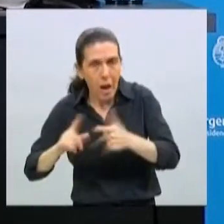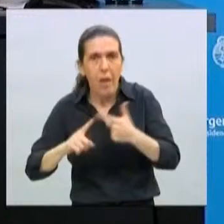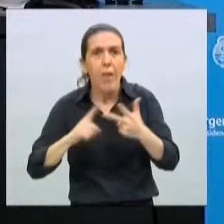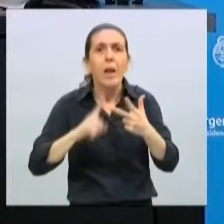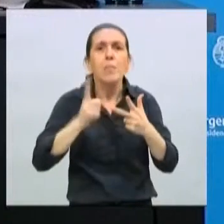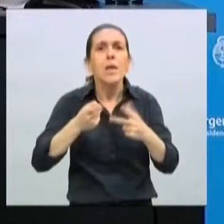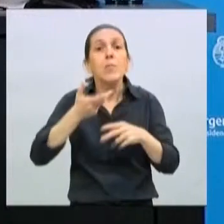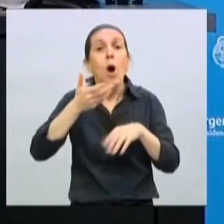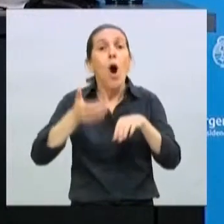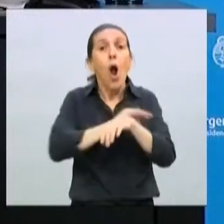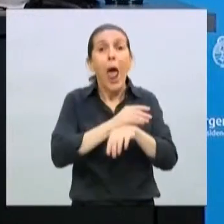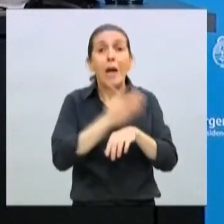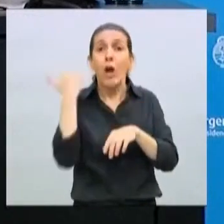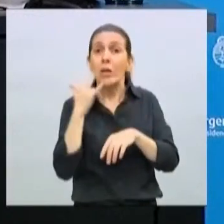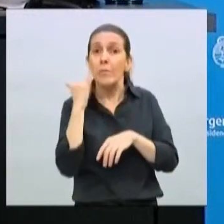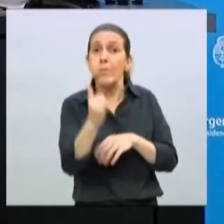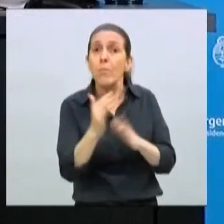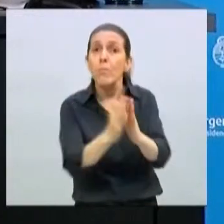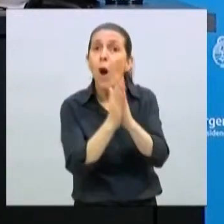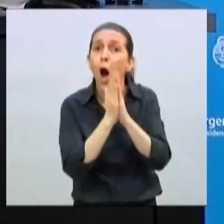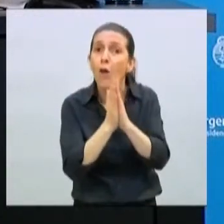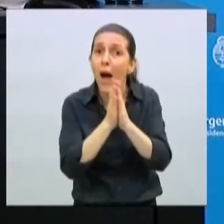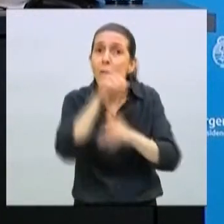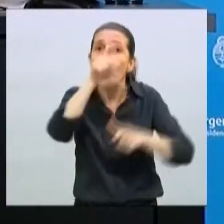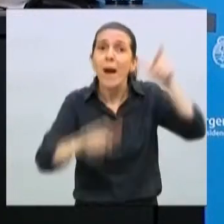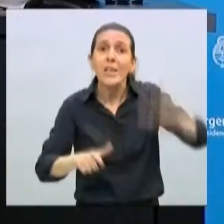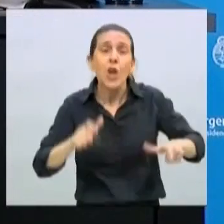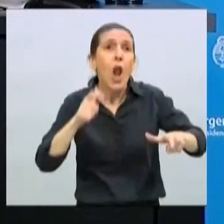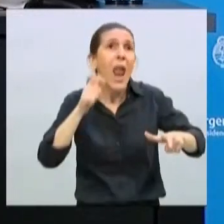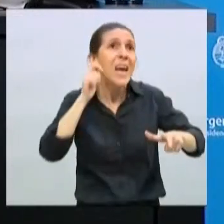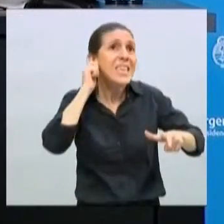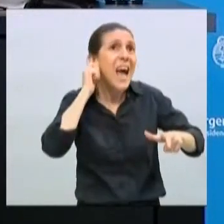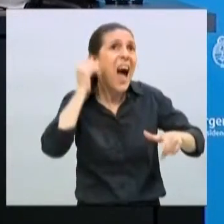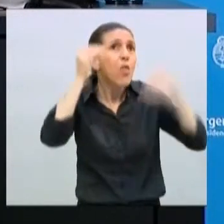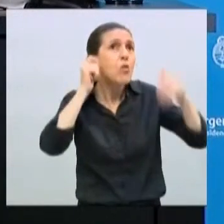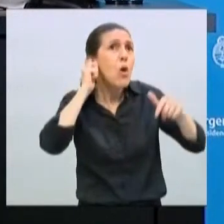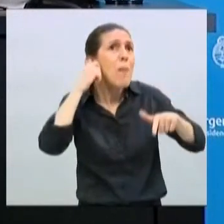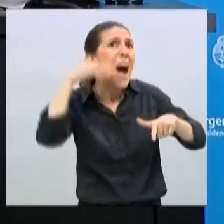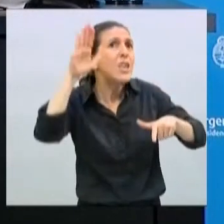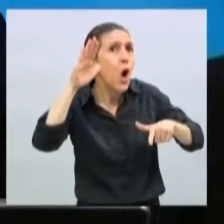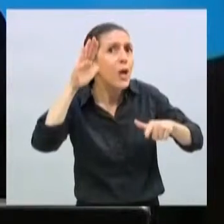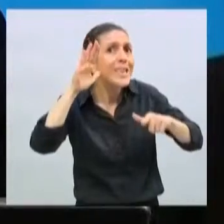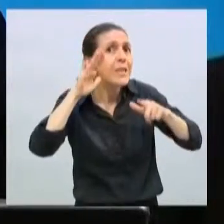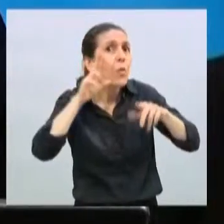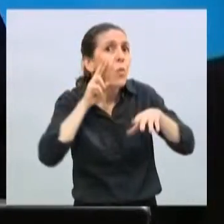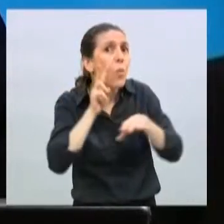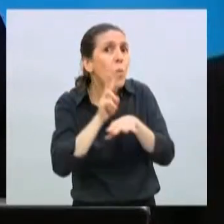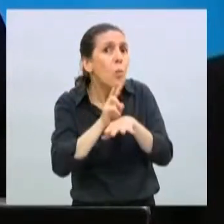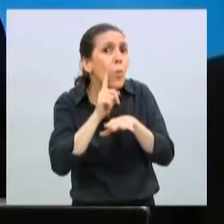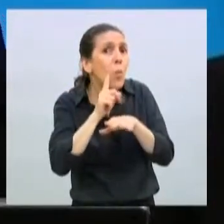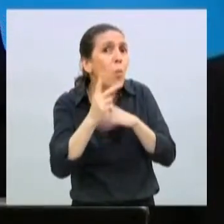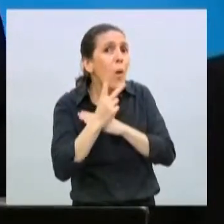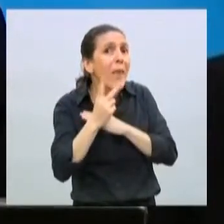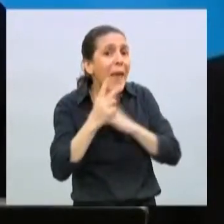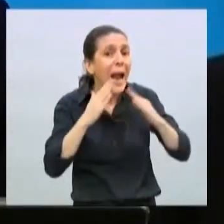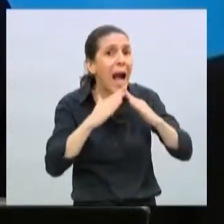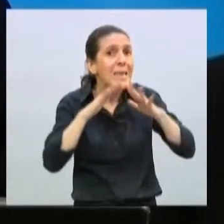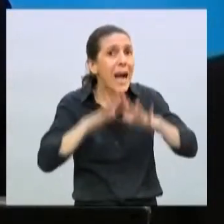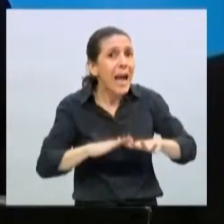que por favor los adultos mayores se cuiden y se queden en sus casas, eso es muy importante.